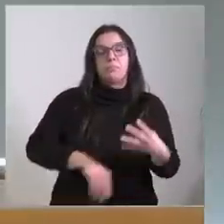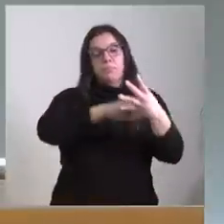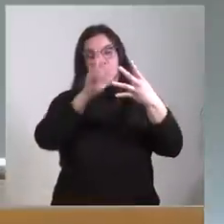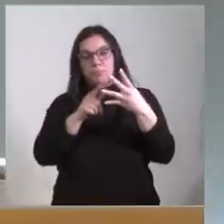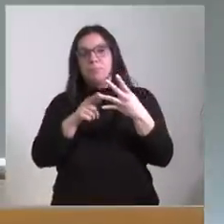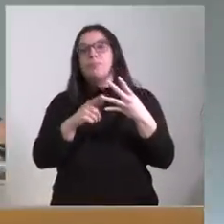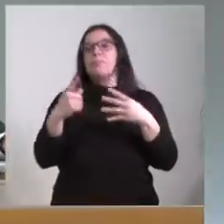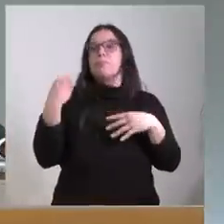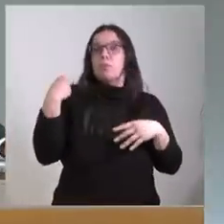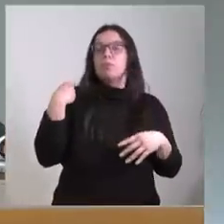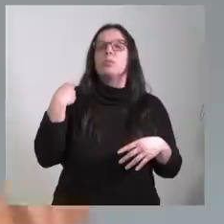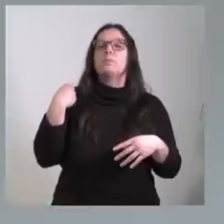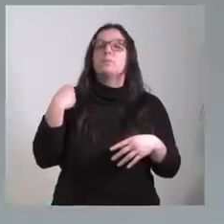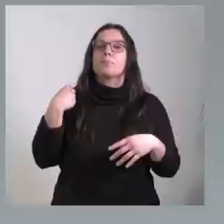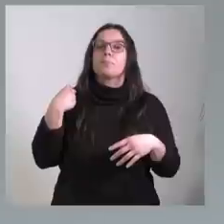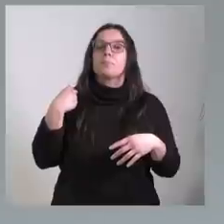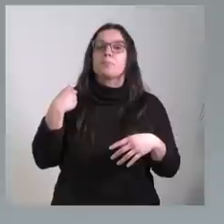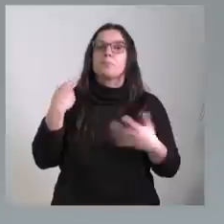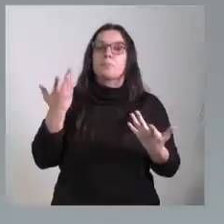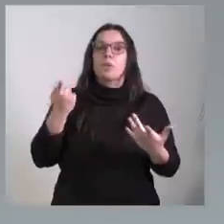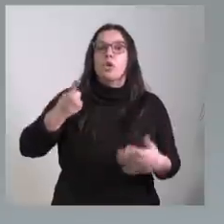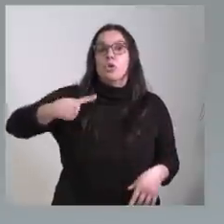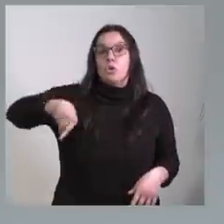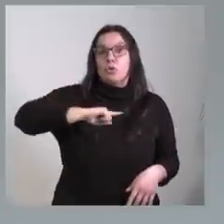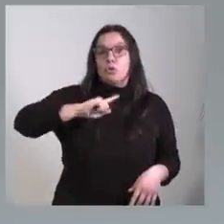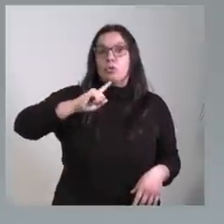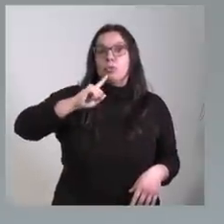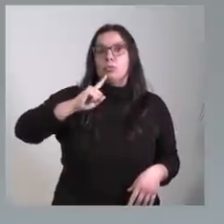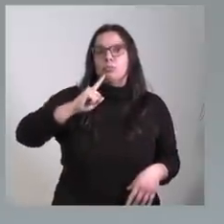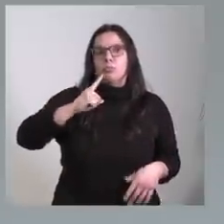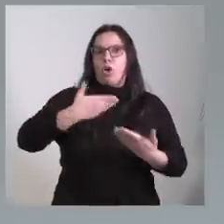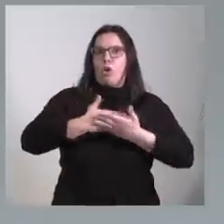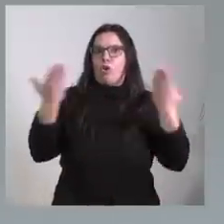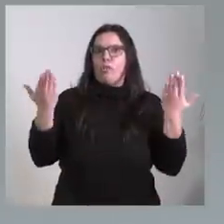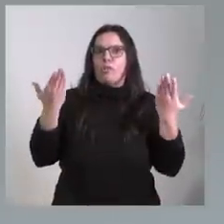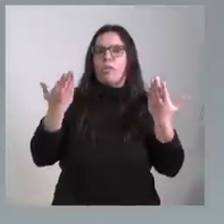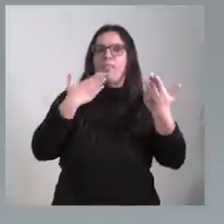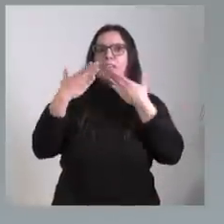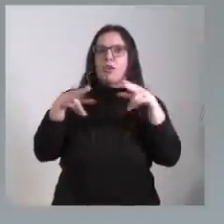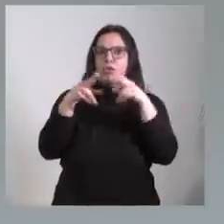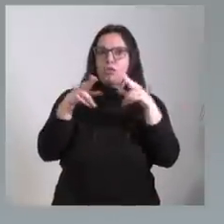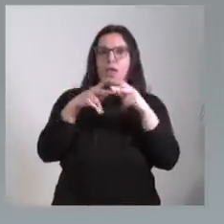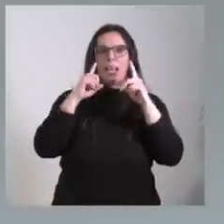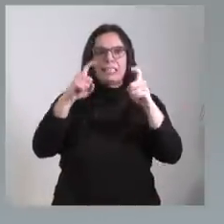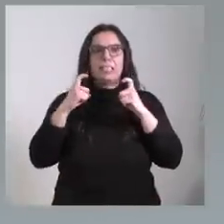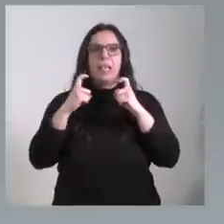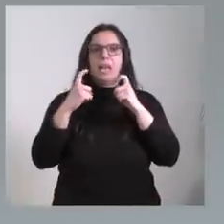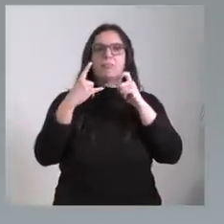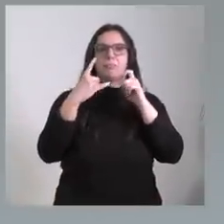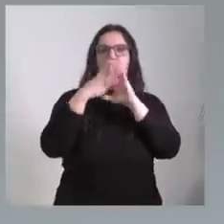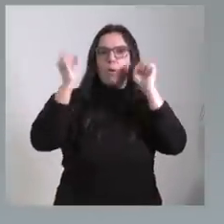planteaba naturalmente nosotros creemos en el diálogo social en la capacidad de intentar llegar a acuerdos